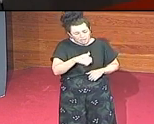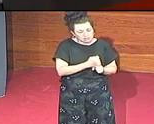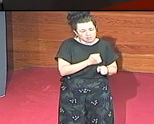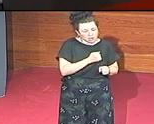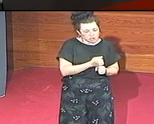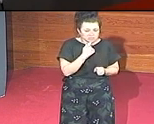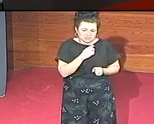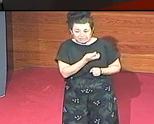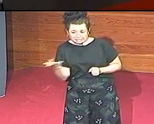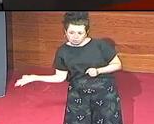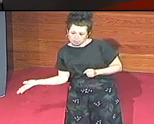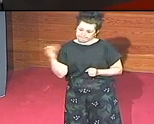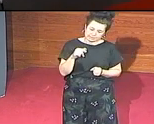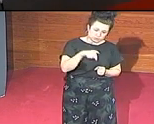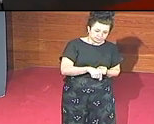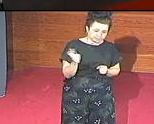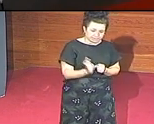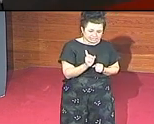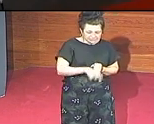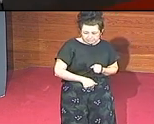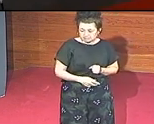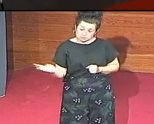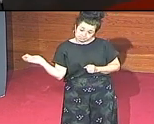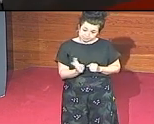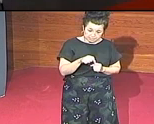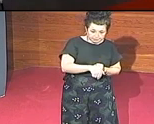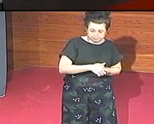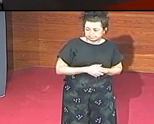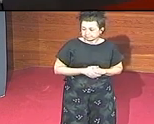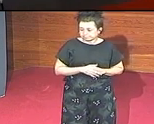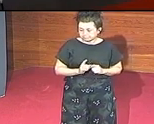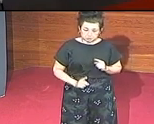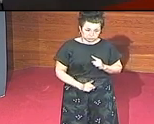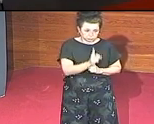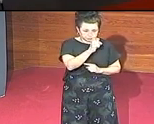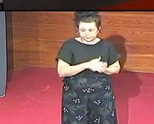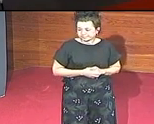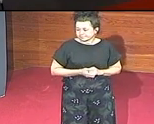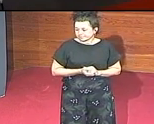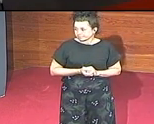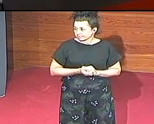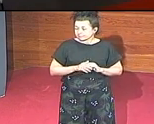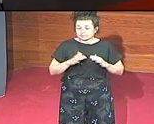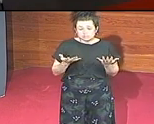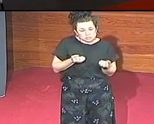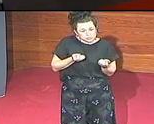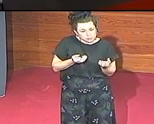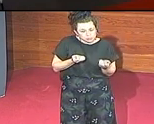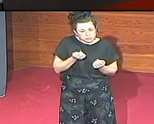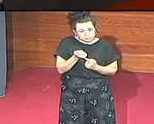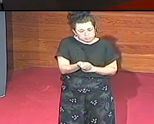acá y vinieron vayan a subir entonces cuenta un poco pues